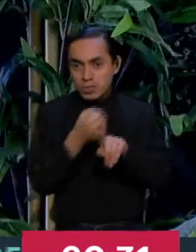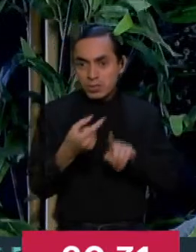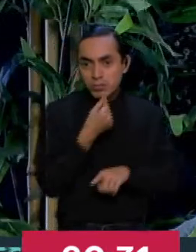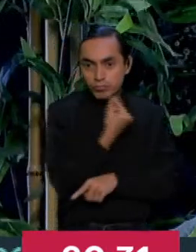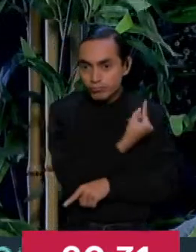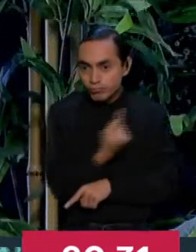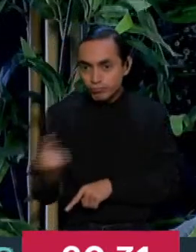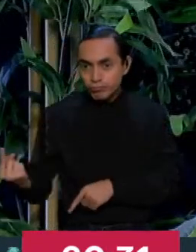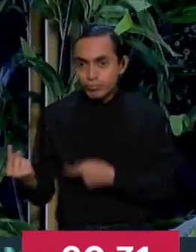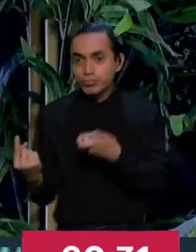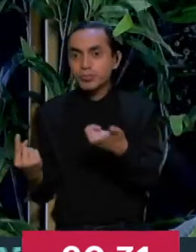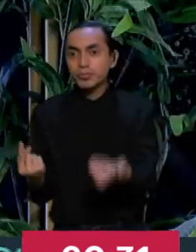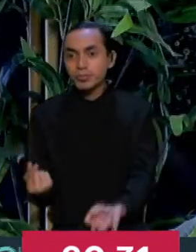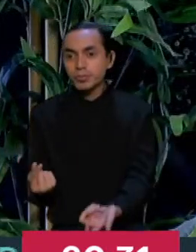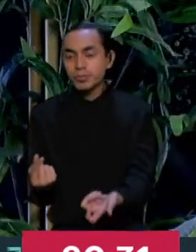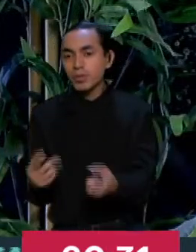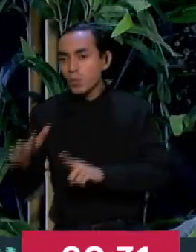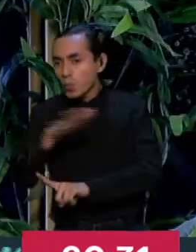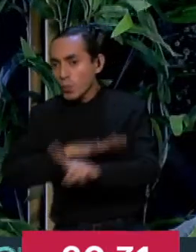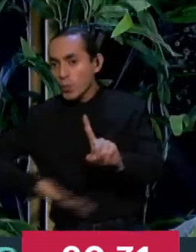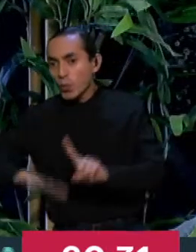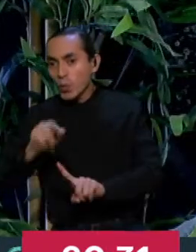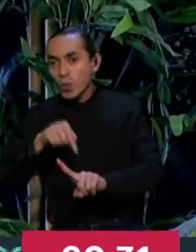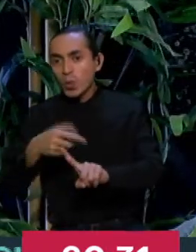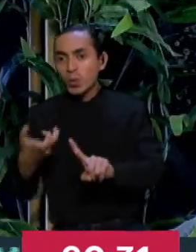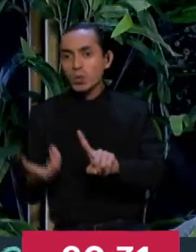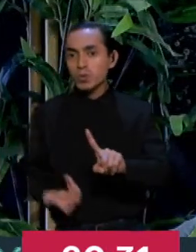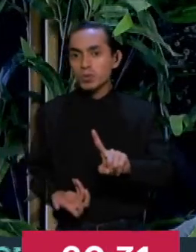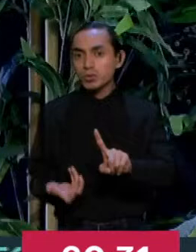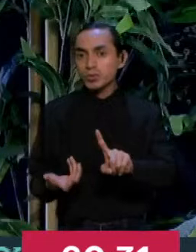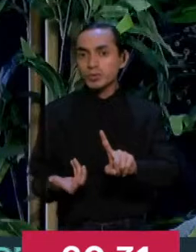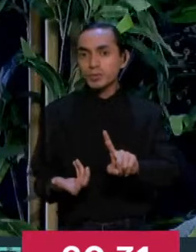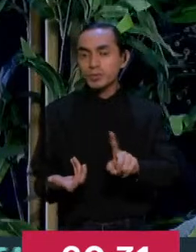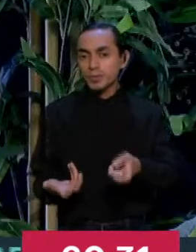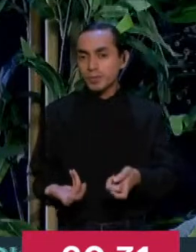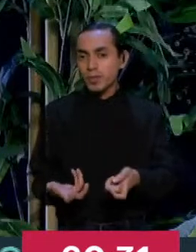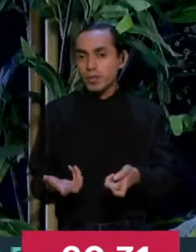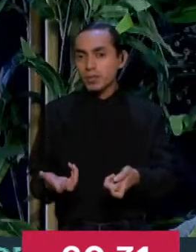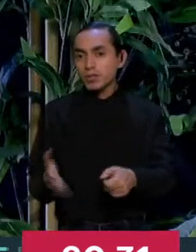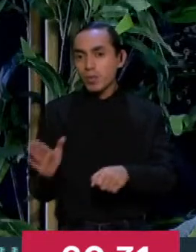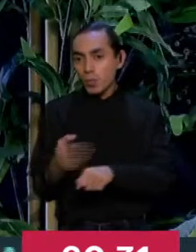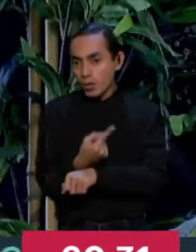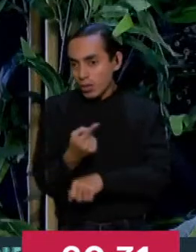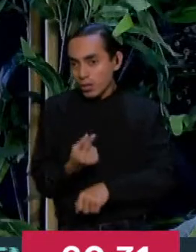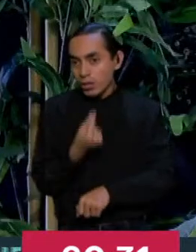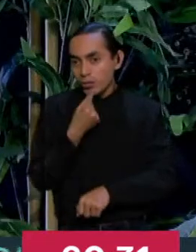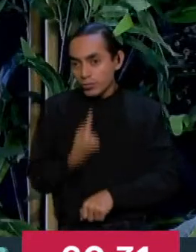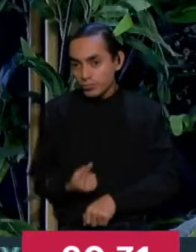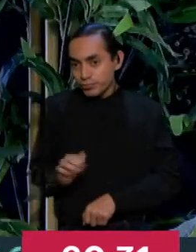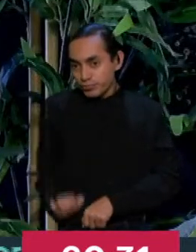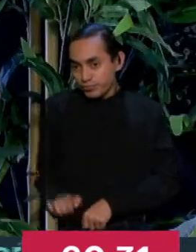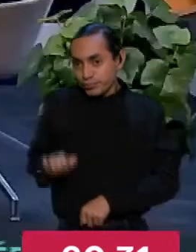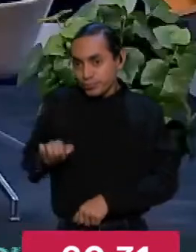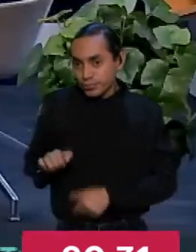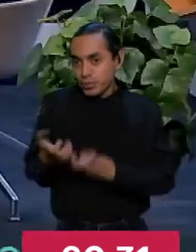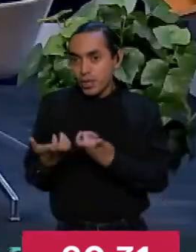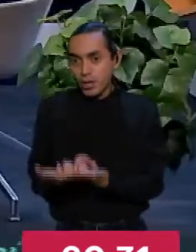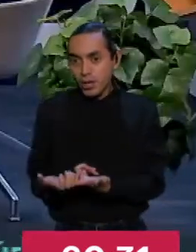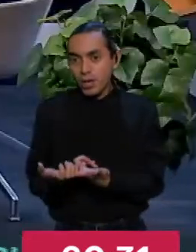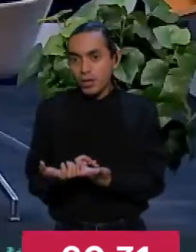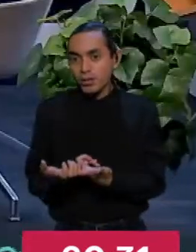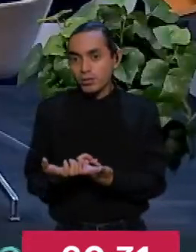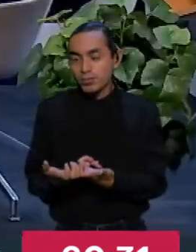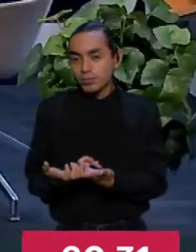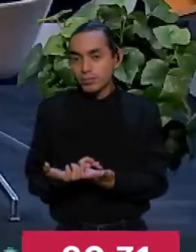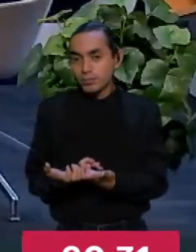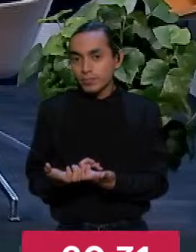más expuestas por condiciones ahora sí que propias de su población, ¿no? Porque son vulnerables, porque dependen de otras personas, por la edad, porque son menores de edad como